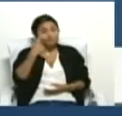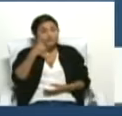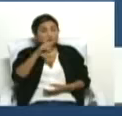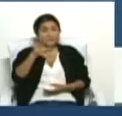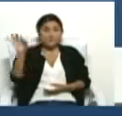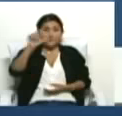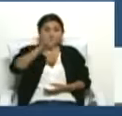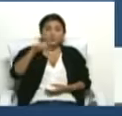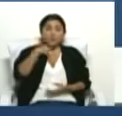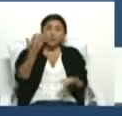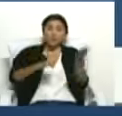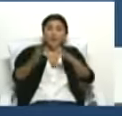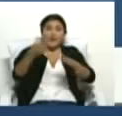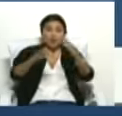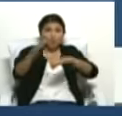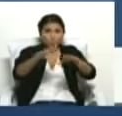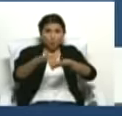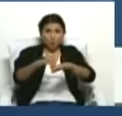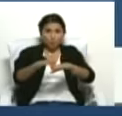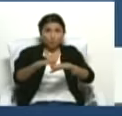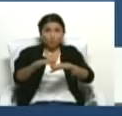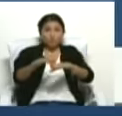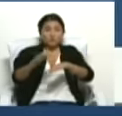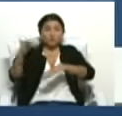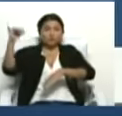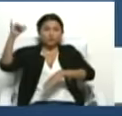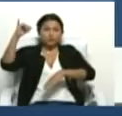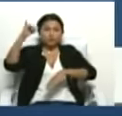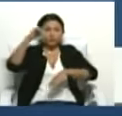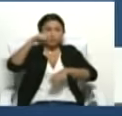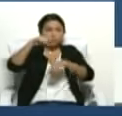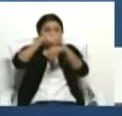personas murieron en los ataques aéreos que Israel lanzó